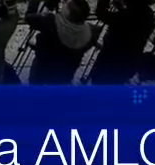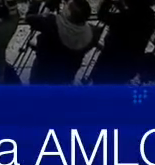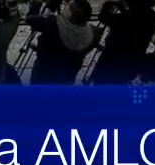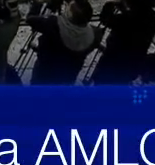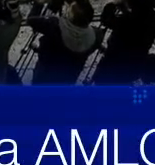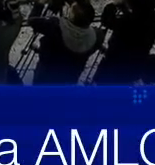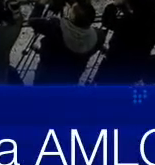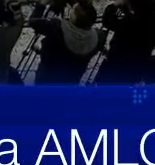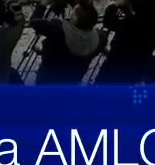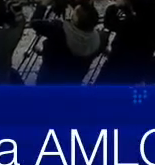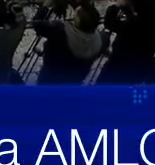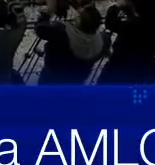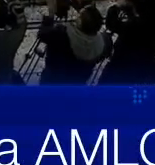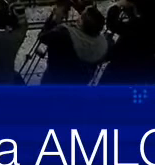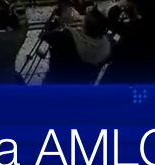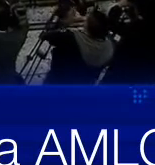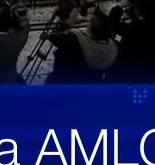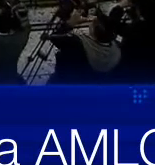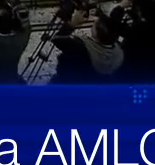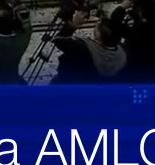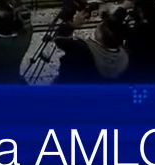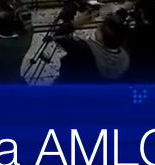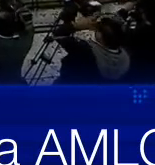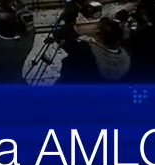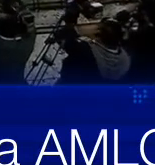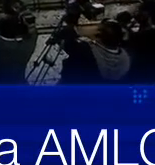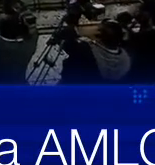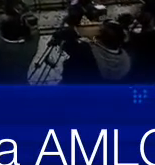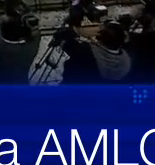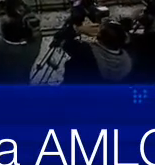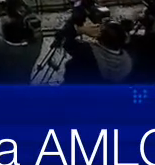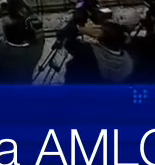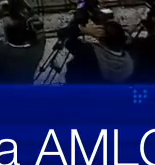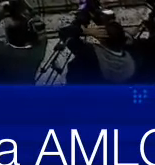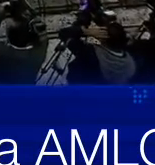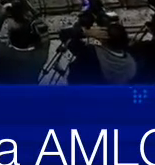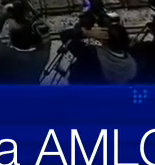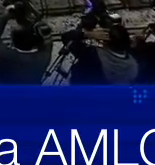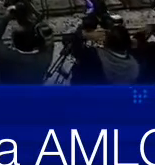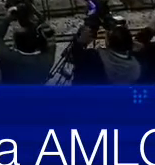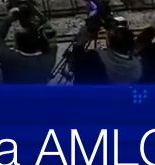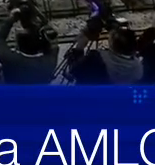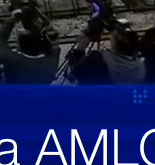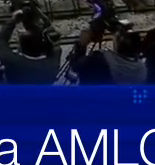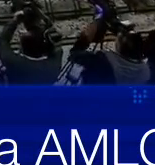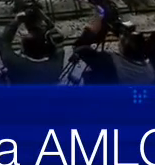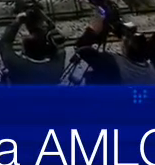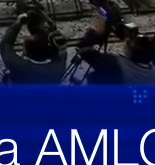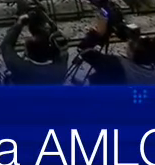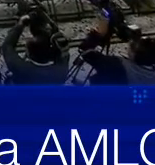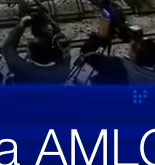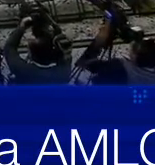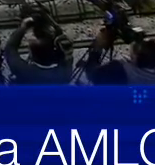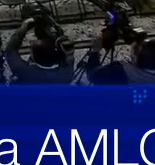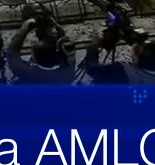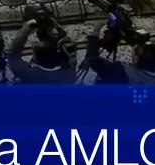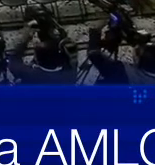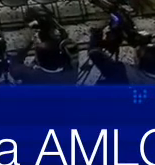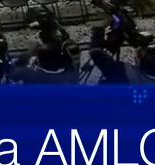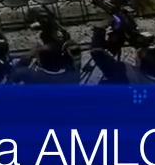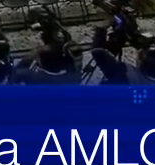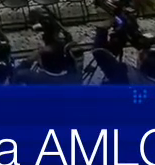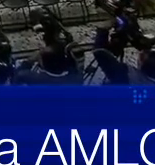conocer la terna que por